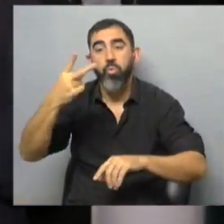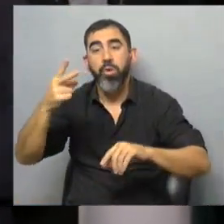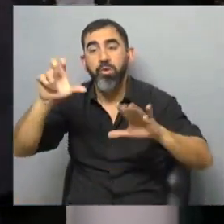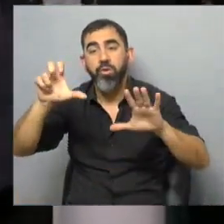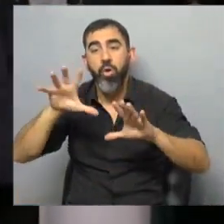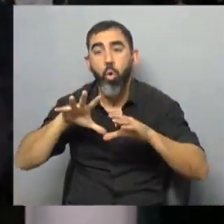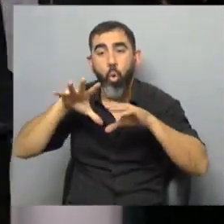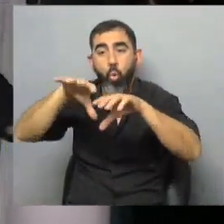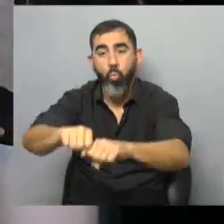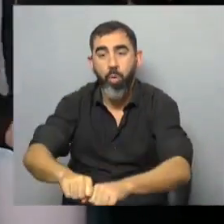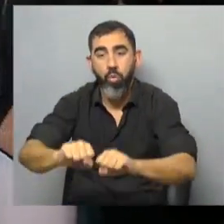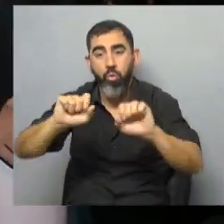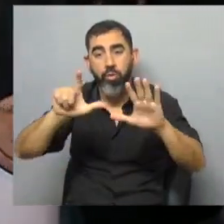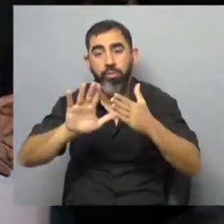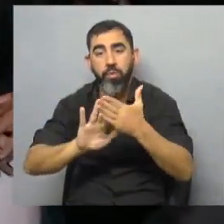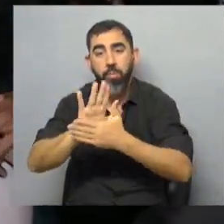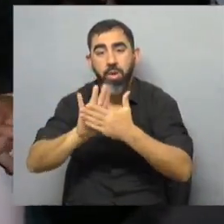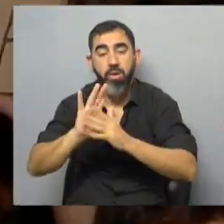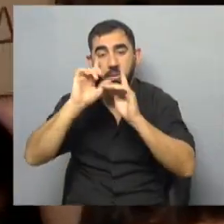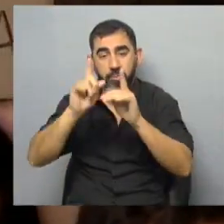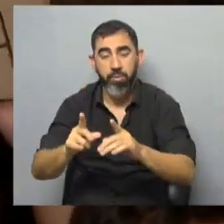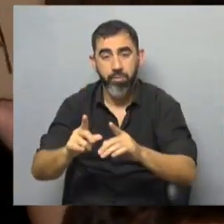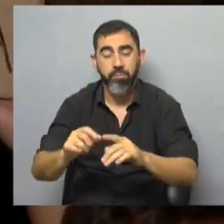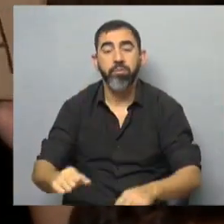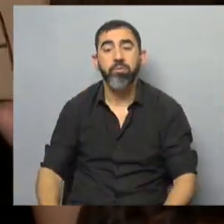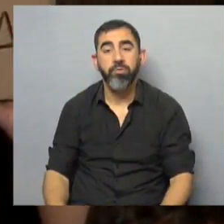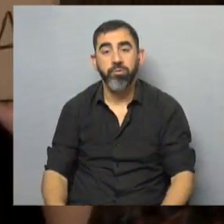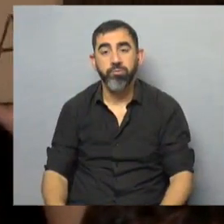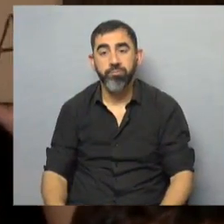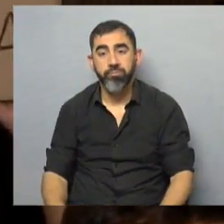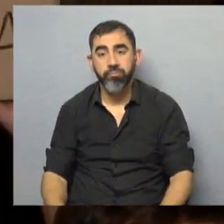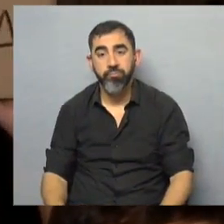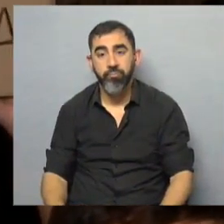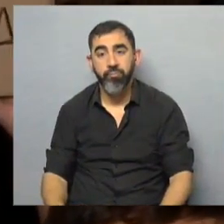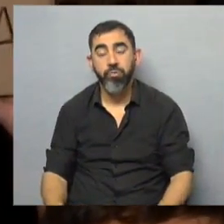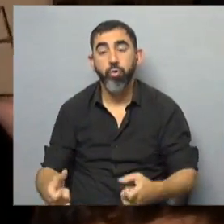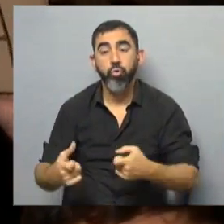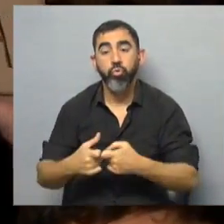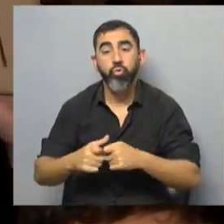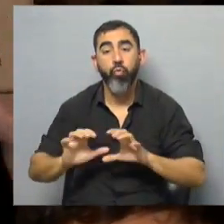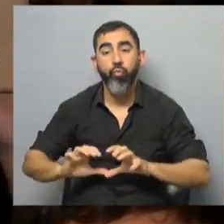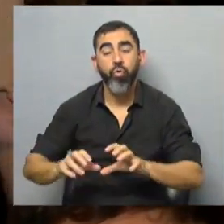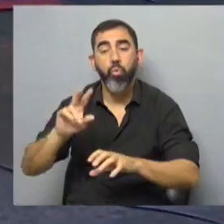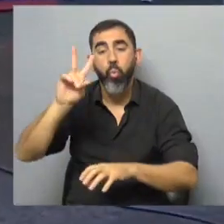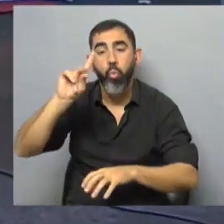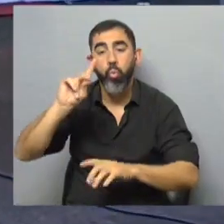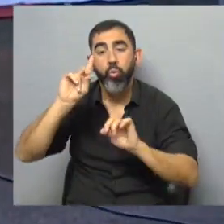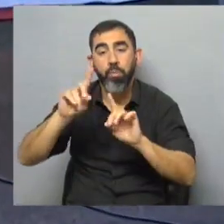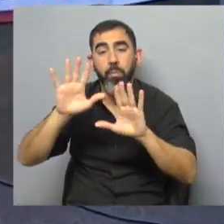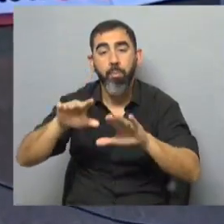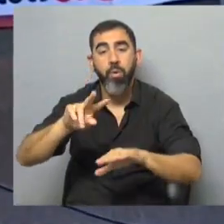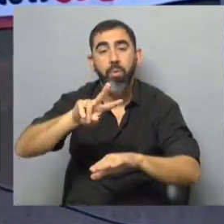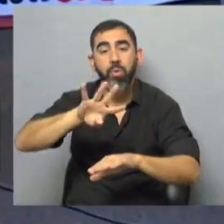desde las 7 de esta mañana, el Liceo Lieberfalco. Sí, por su parte la Asociación de Funcionarios de UTU también para 24 horas